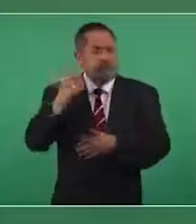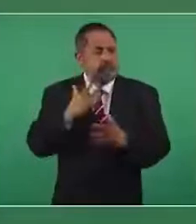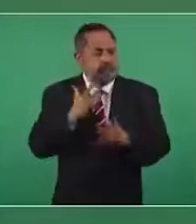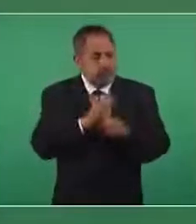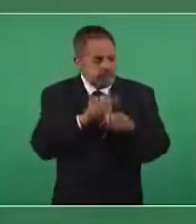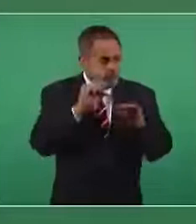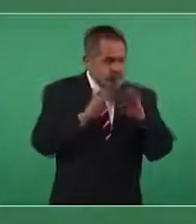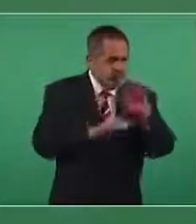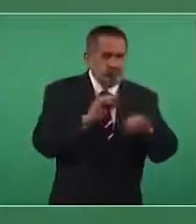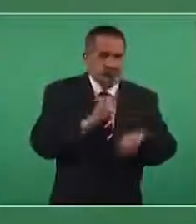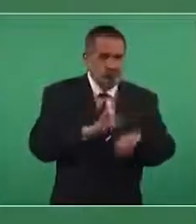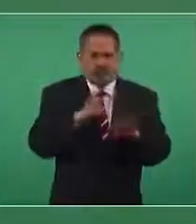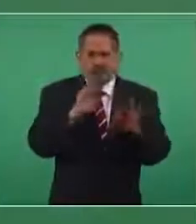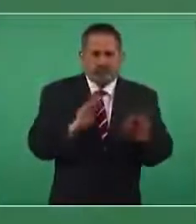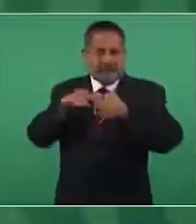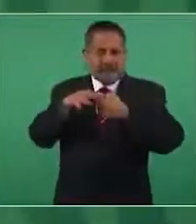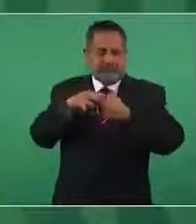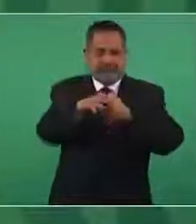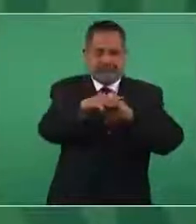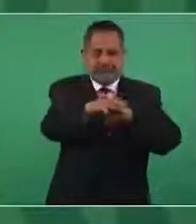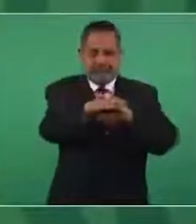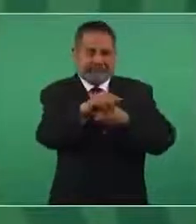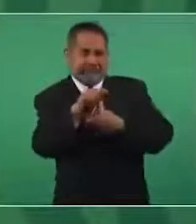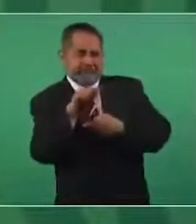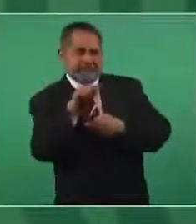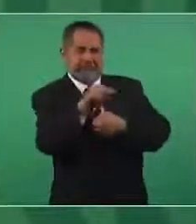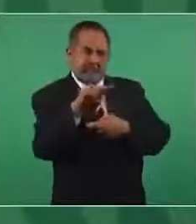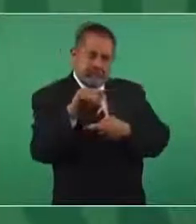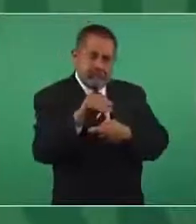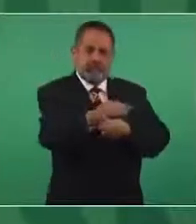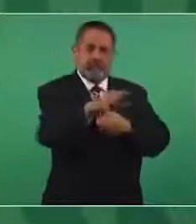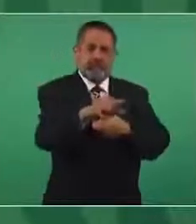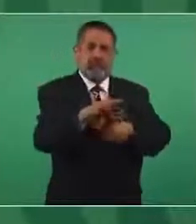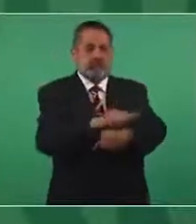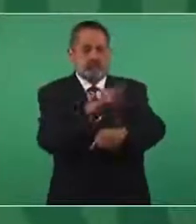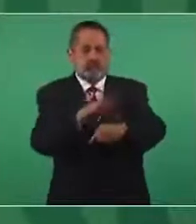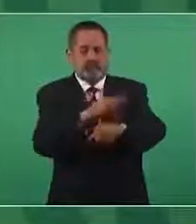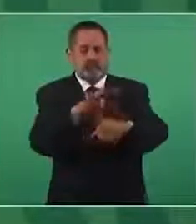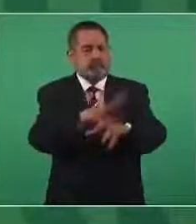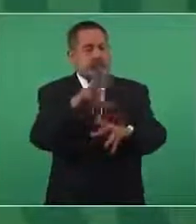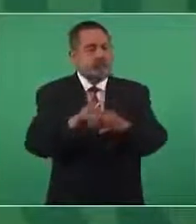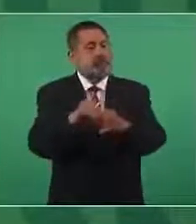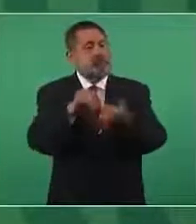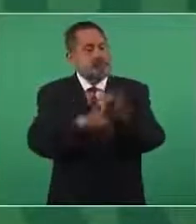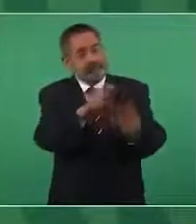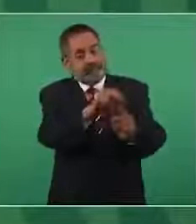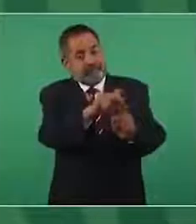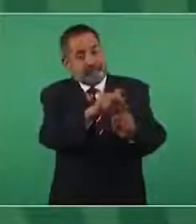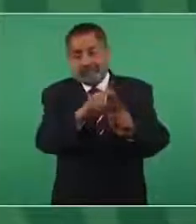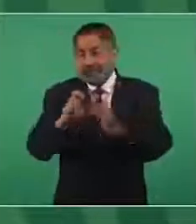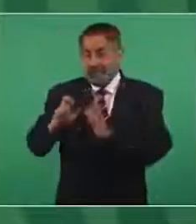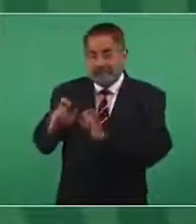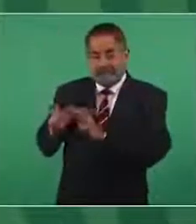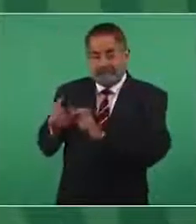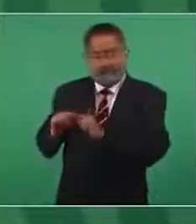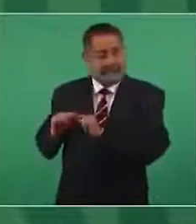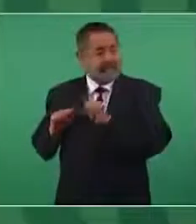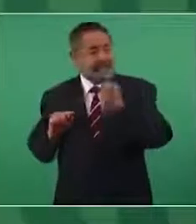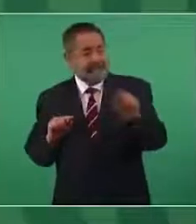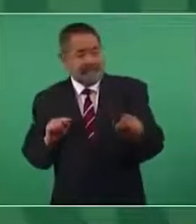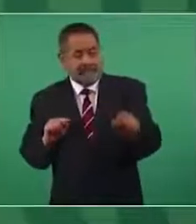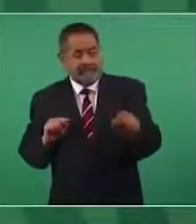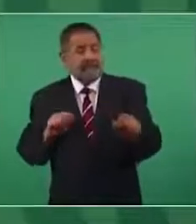mantenimiento mayor, que es lo que se va a hacer. Entonces, es fundamental el tener las